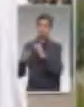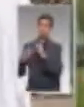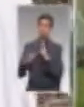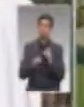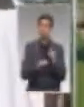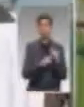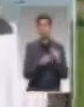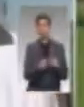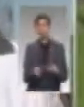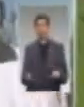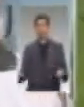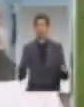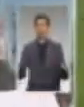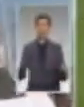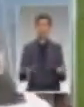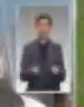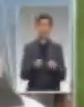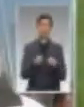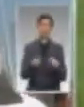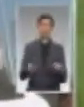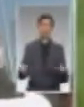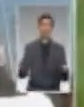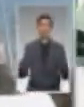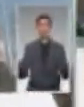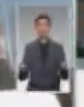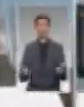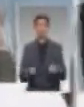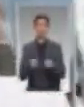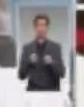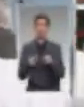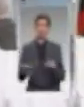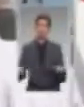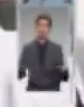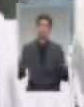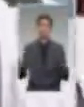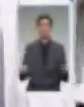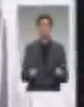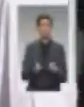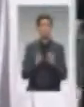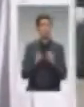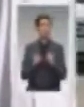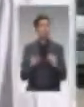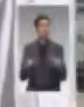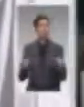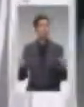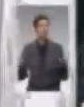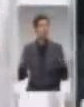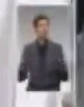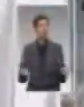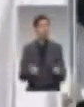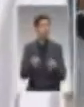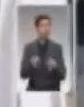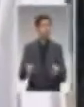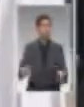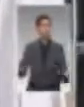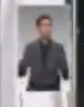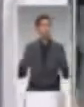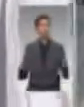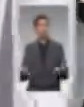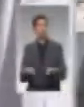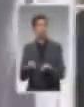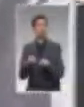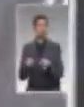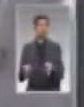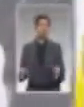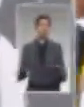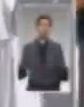características, depende de la homilía, depende del sacerdote muchas veces, en este caso. Claro. El Papa, me imagino que se va a tomar todo el tiempo que él estime